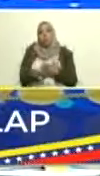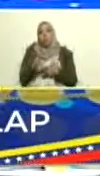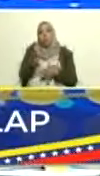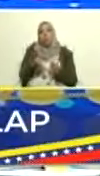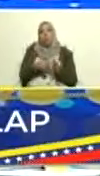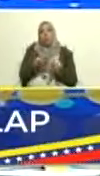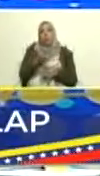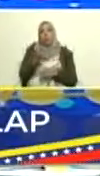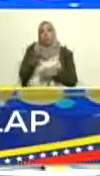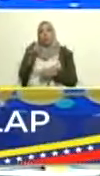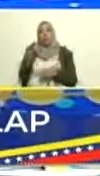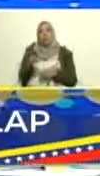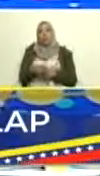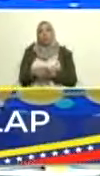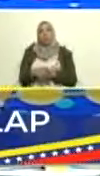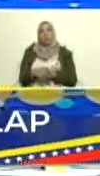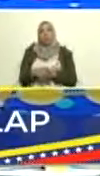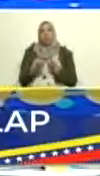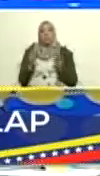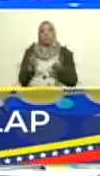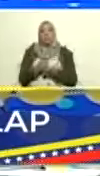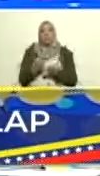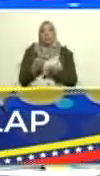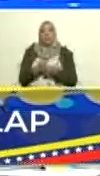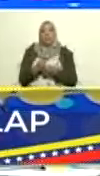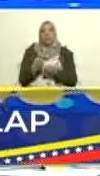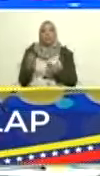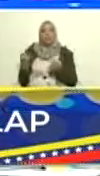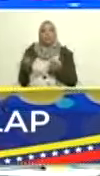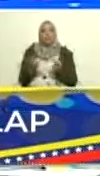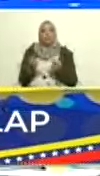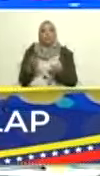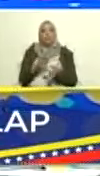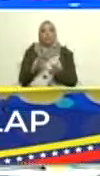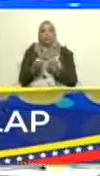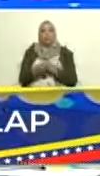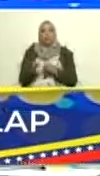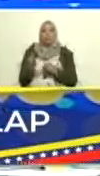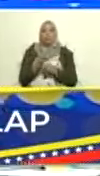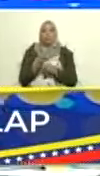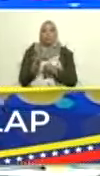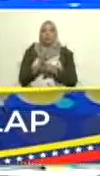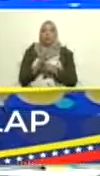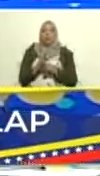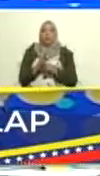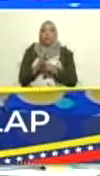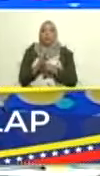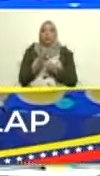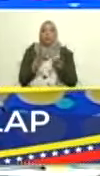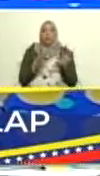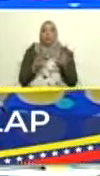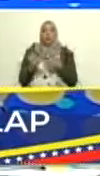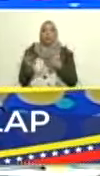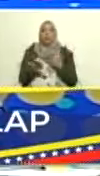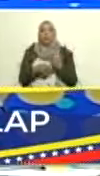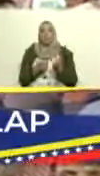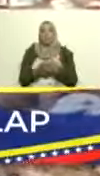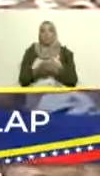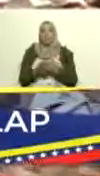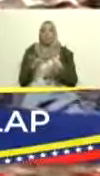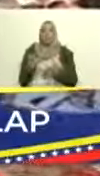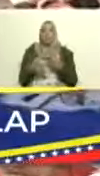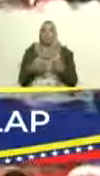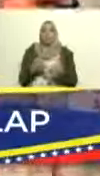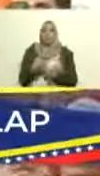2021, comienza el milagro económico del campo venezolano. Llegamos a 89% de